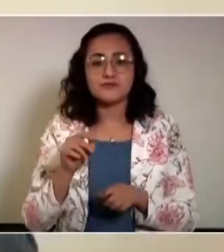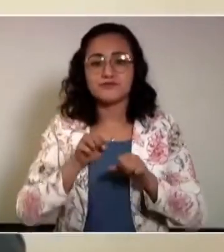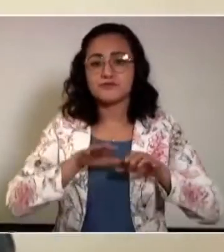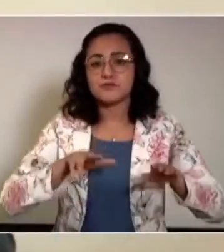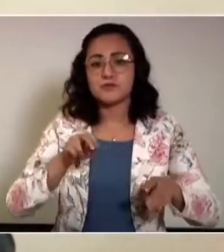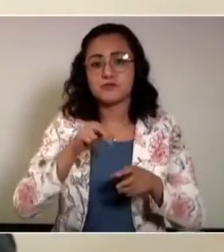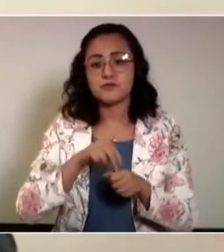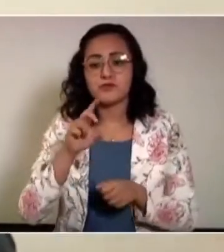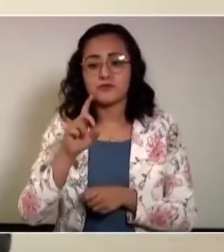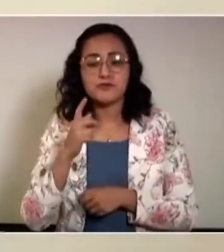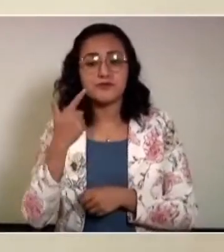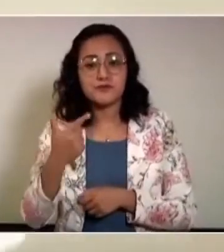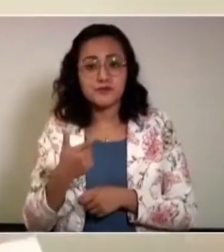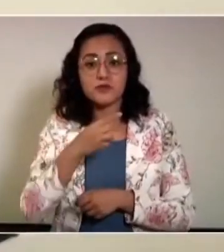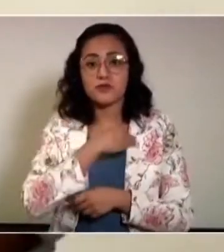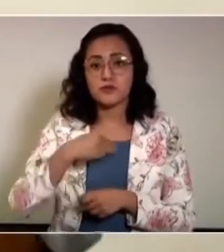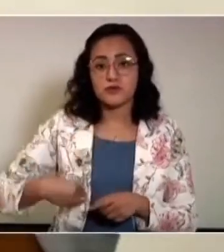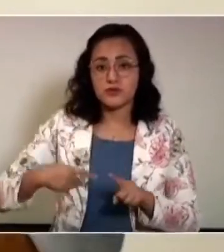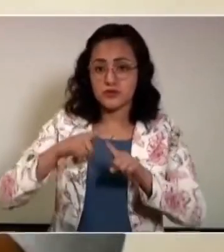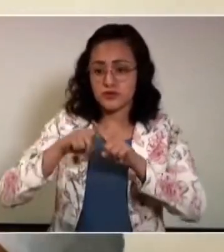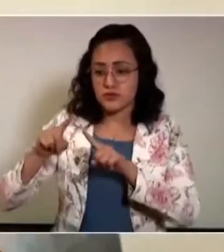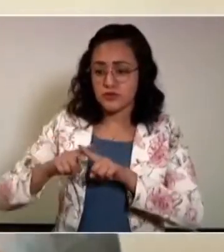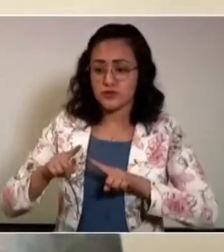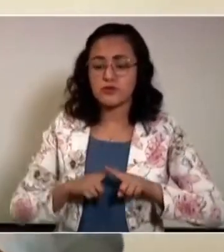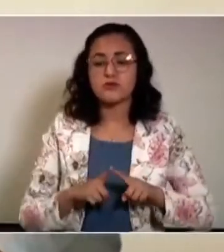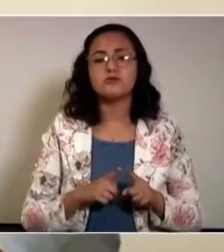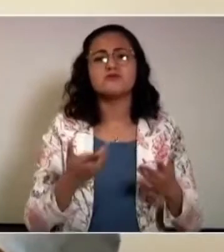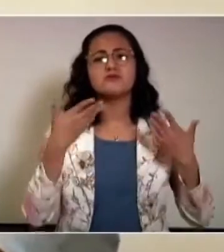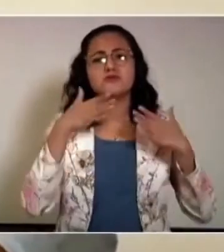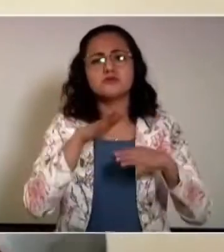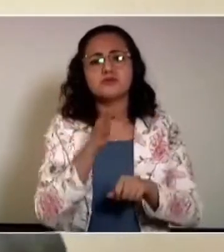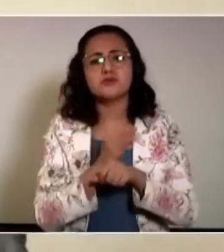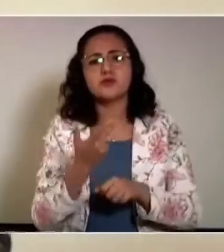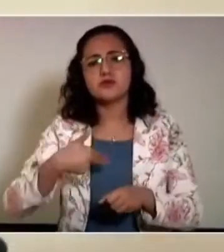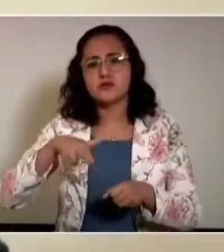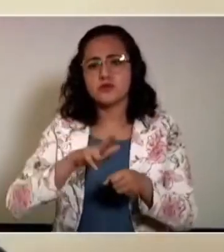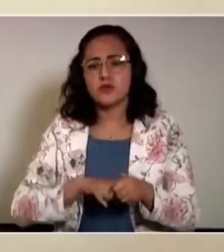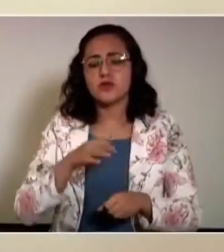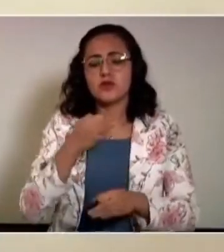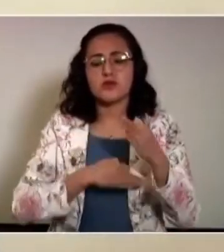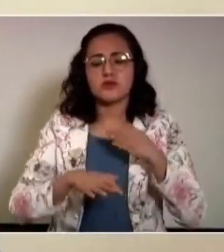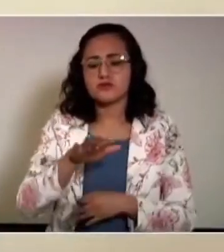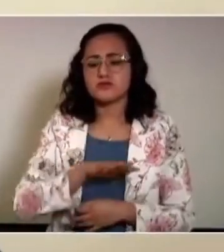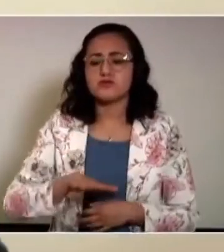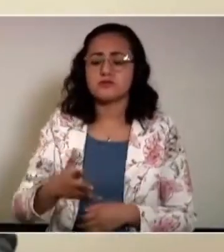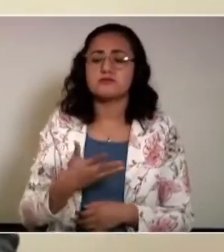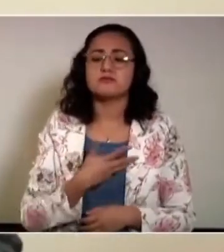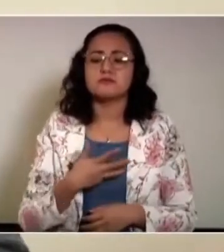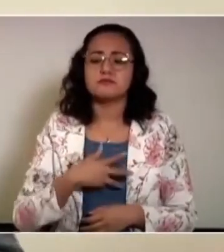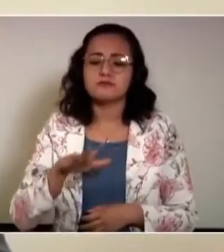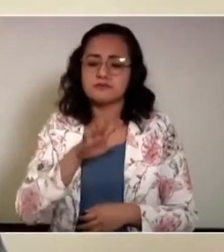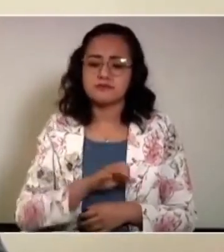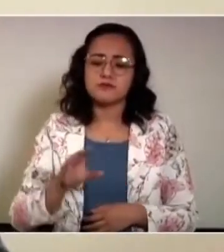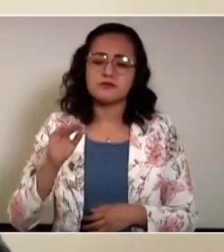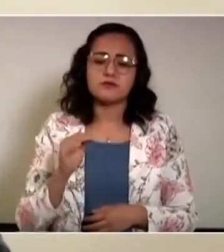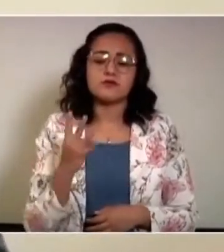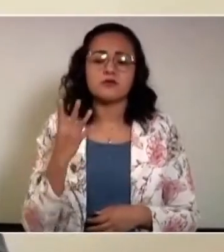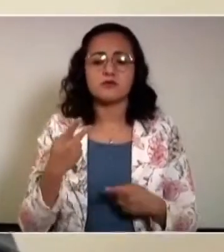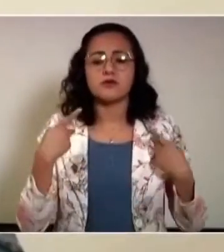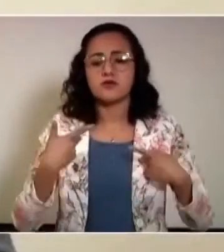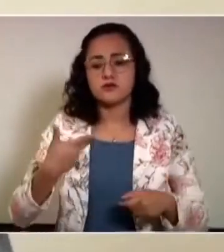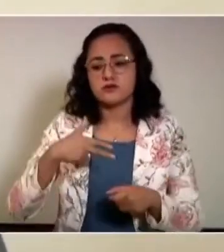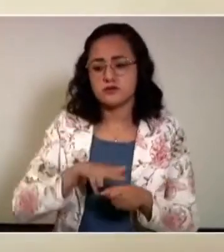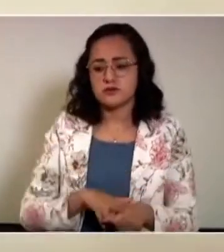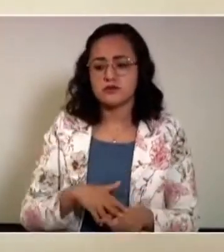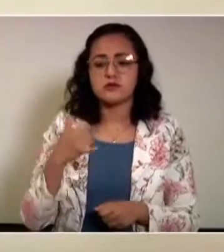distribuidos en 37 municipios en lo que respecta a la hospitalización en todo el sector tenemos 594